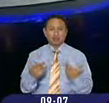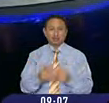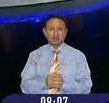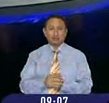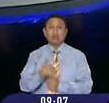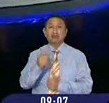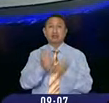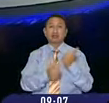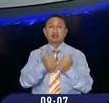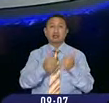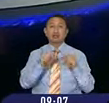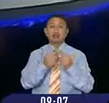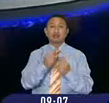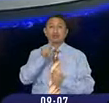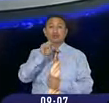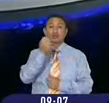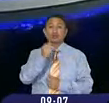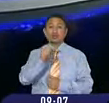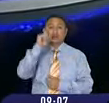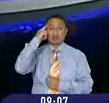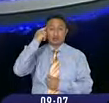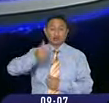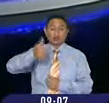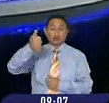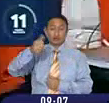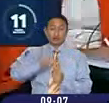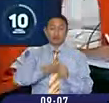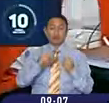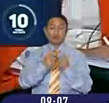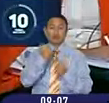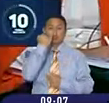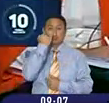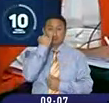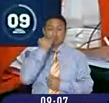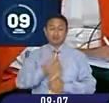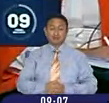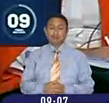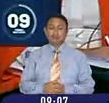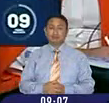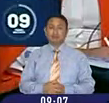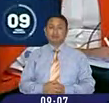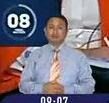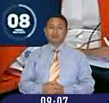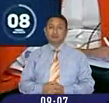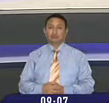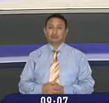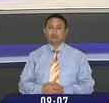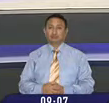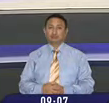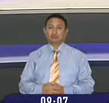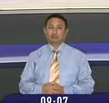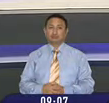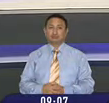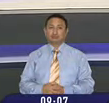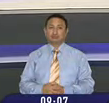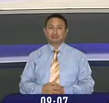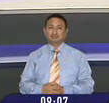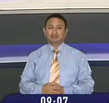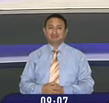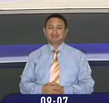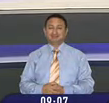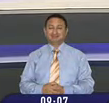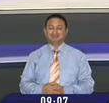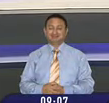los candidatos del correísmo, del gobierno y de Pachacutic, informó Valeria Navarro. El Frente